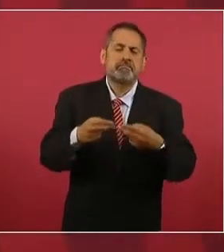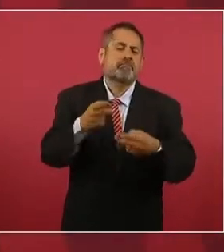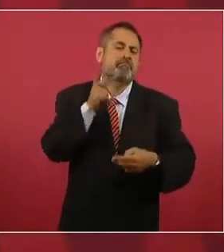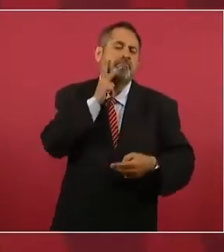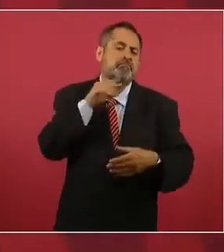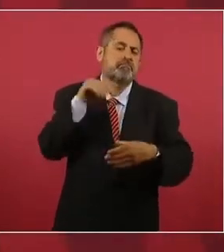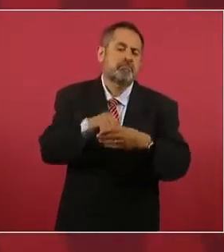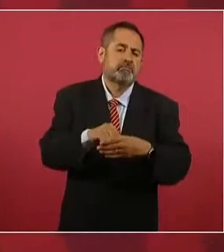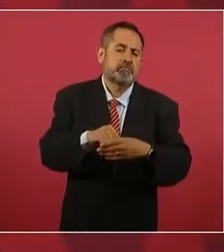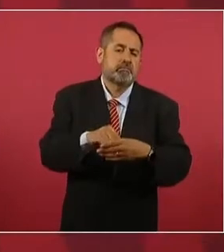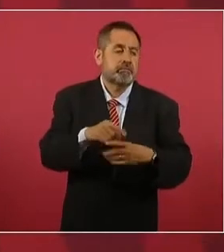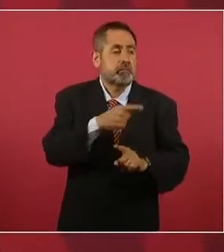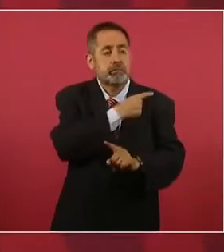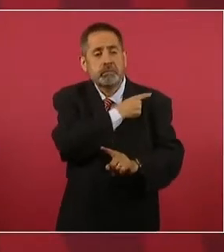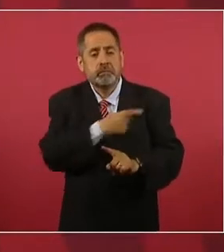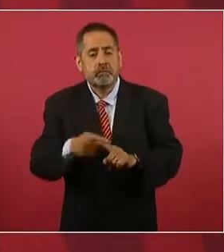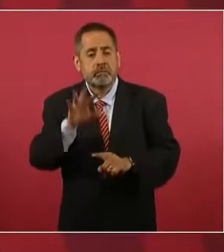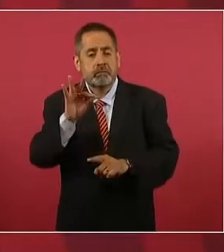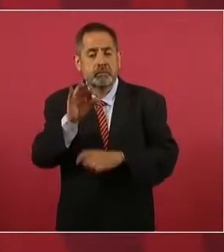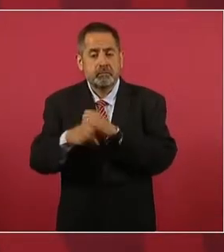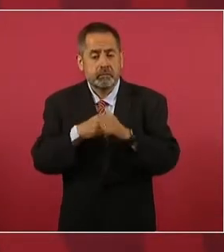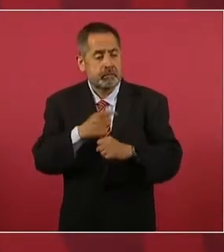en más de 40 años,